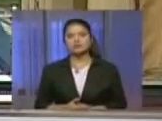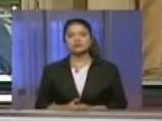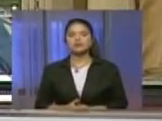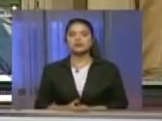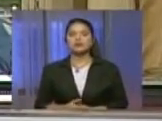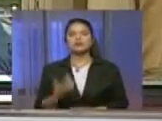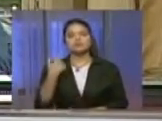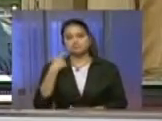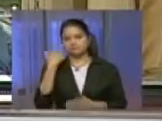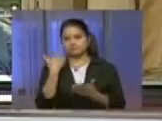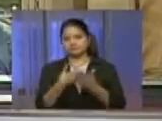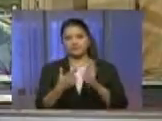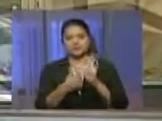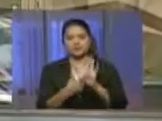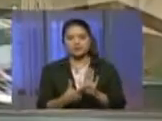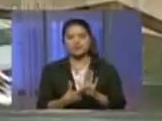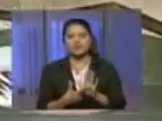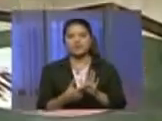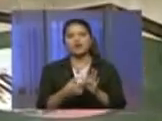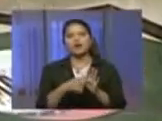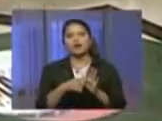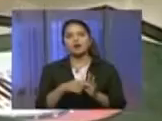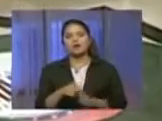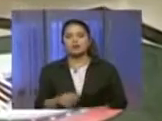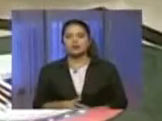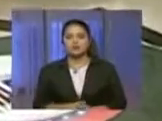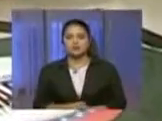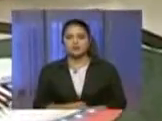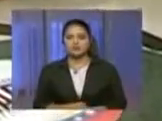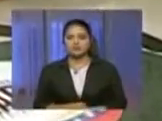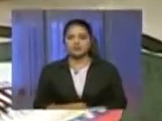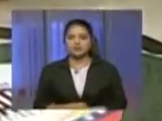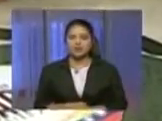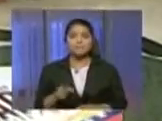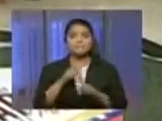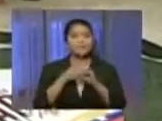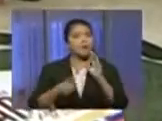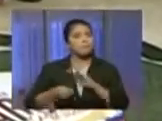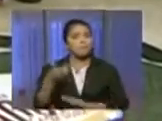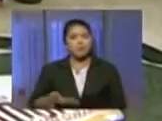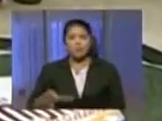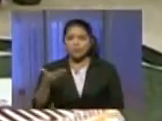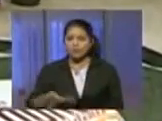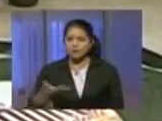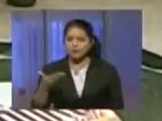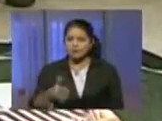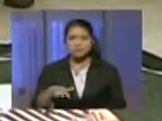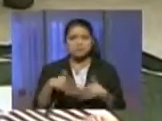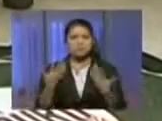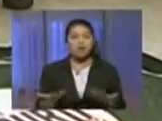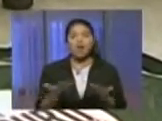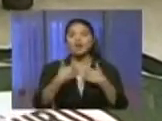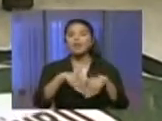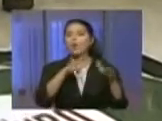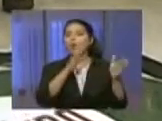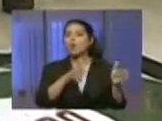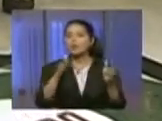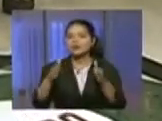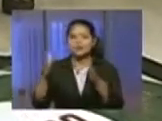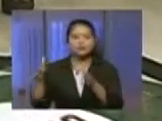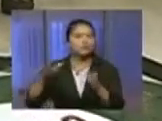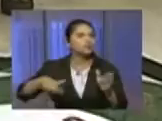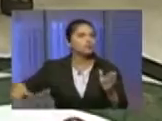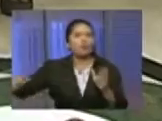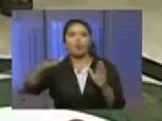visto la avenida Nueva Granada pero lo más importante de todo es la organización social comunal